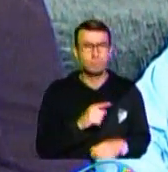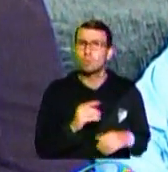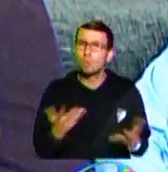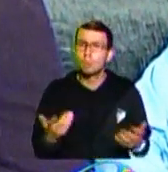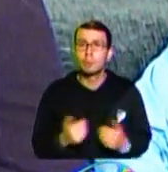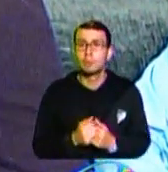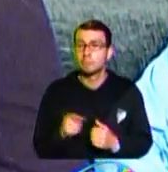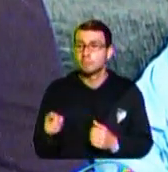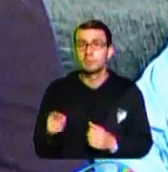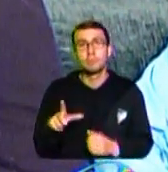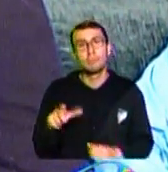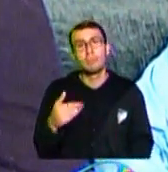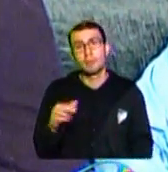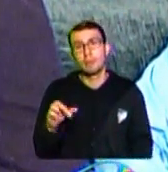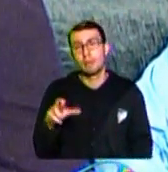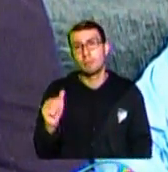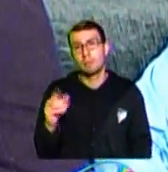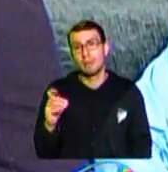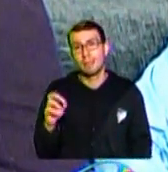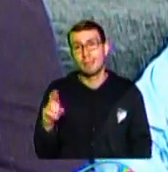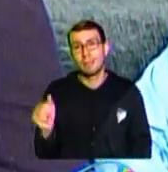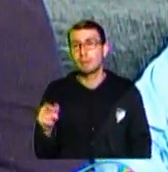la Pradera en Dos Quebradas en el teléfono